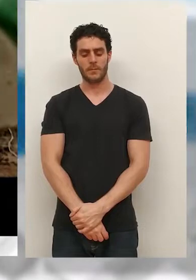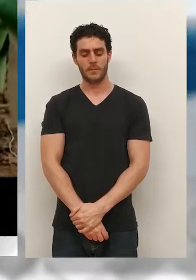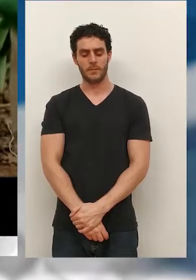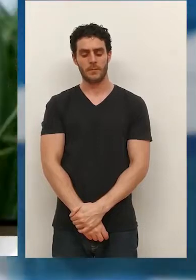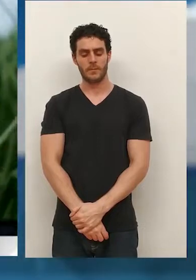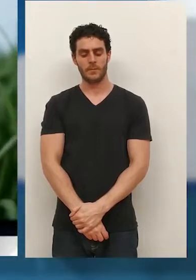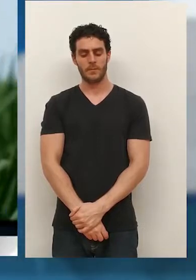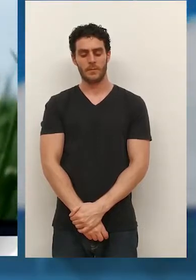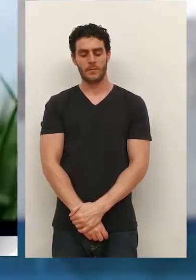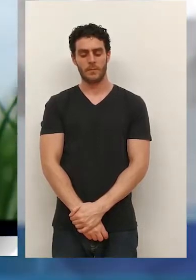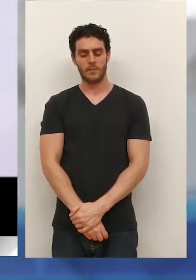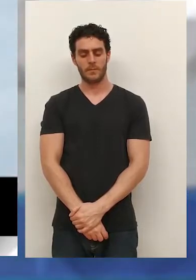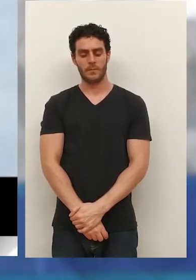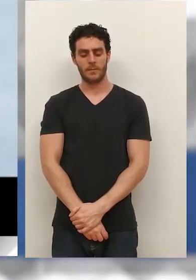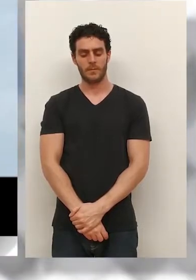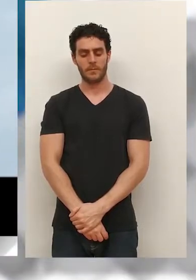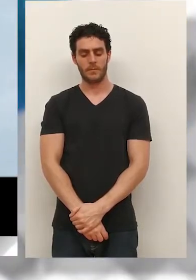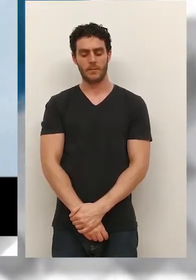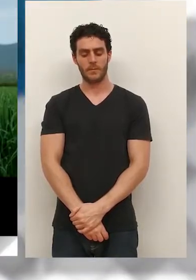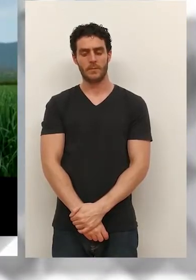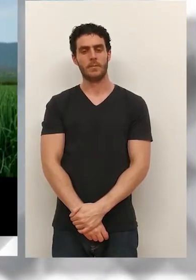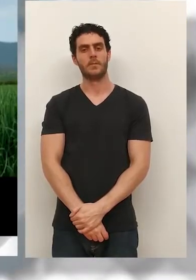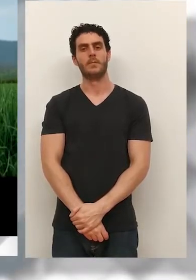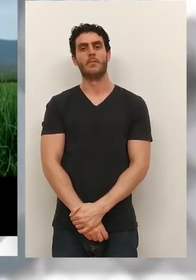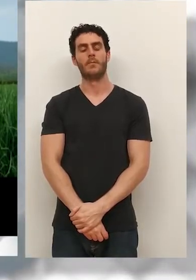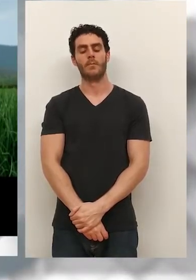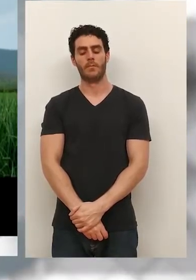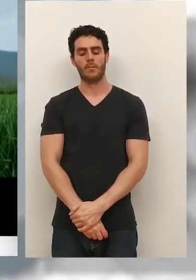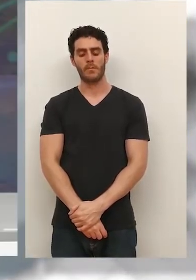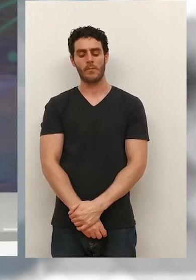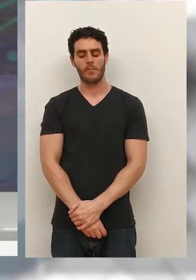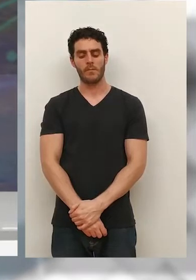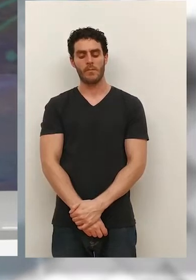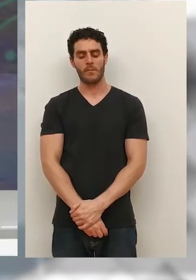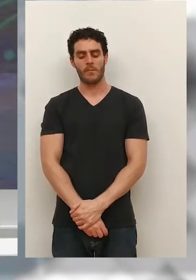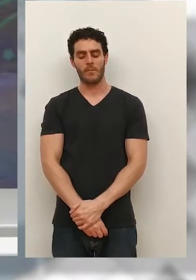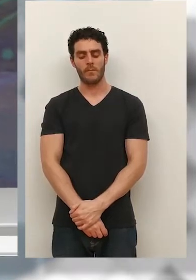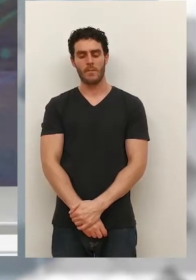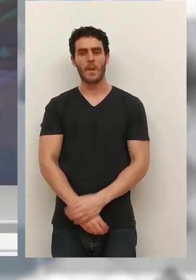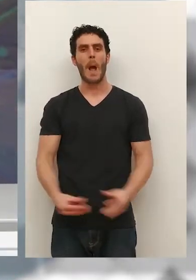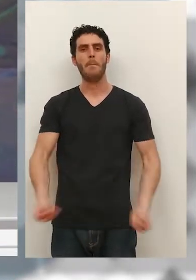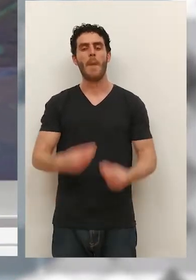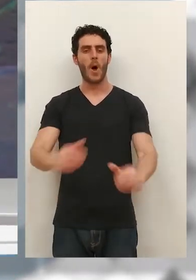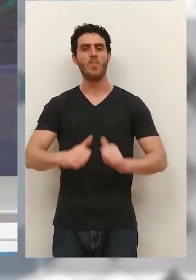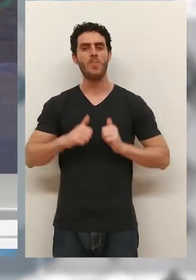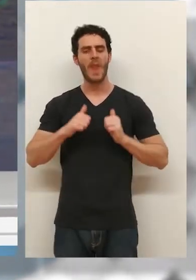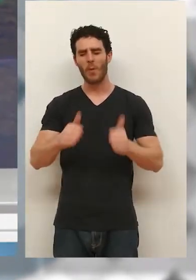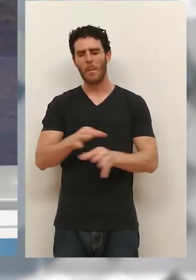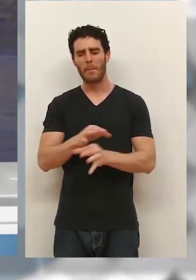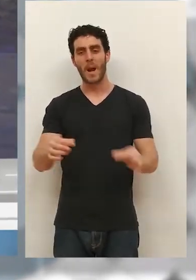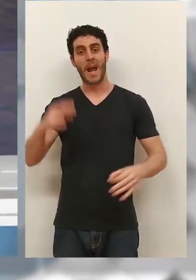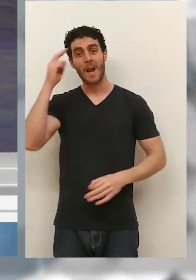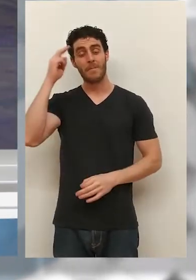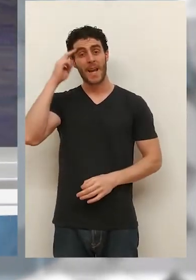buen seguro agrario que garantice tu tranquilidad. Agroseguro. Trabaja sobre seguro. No pudo tener mejor debut con Picadores.